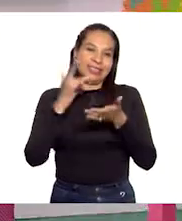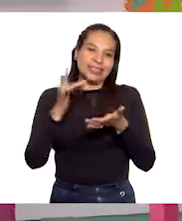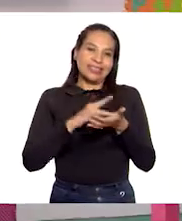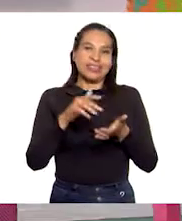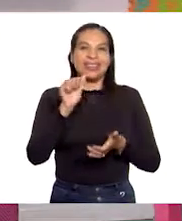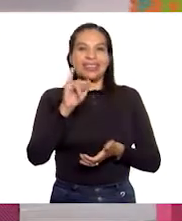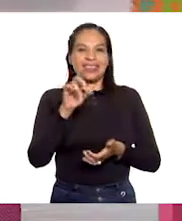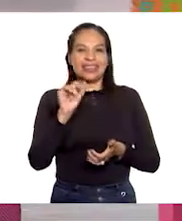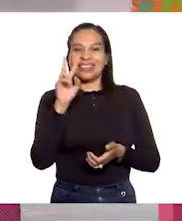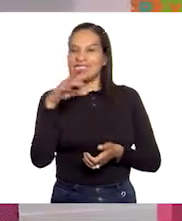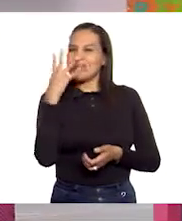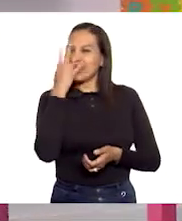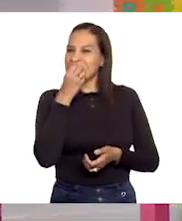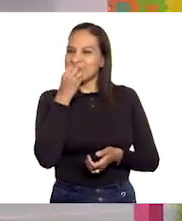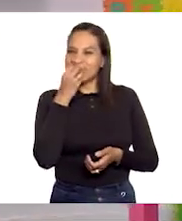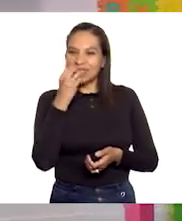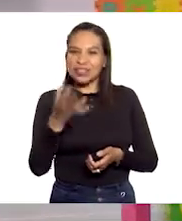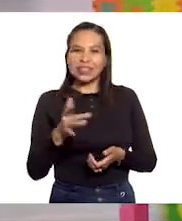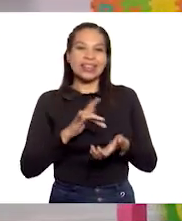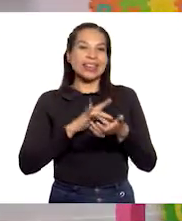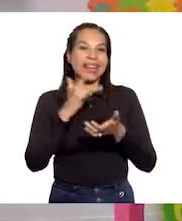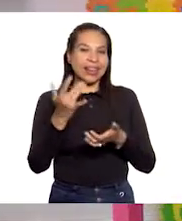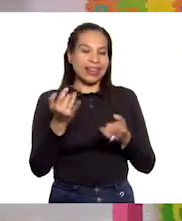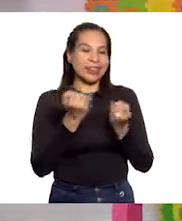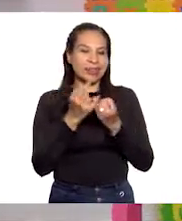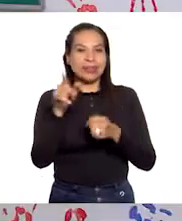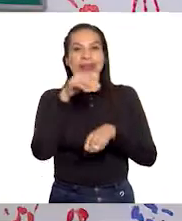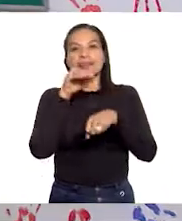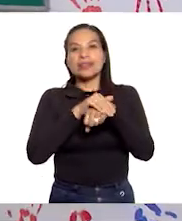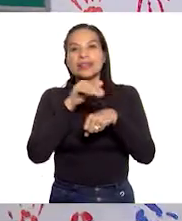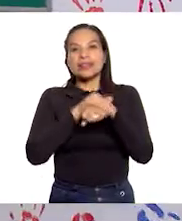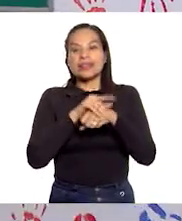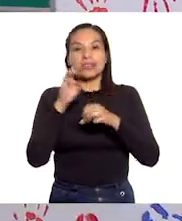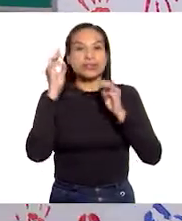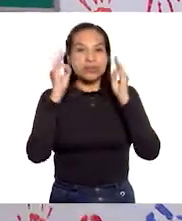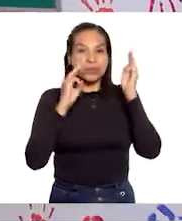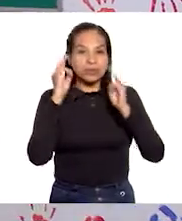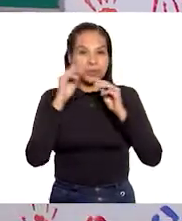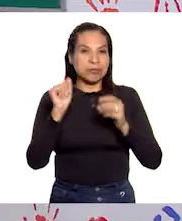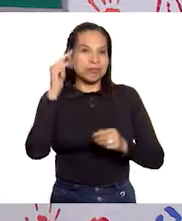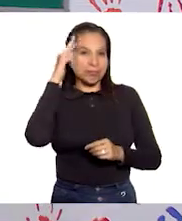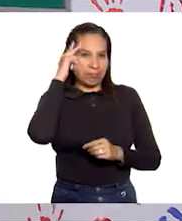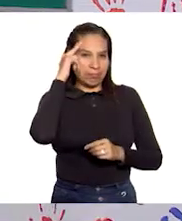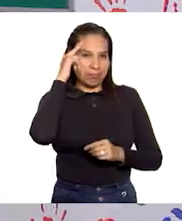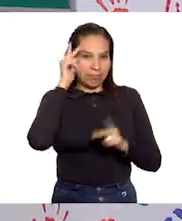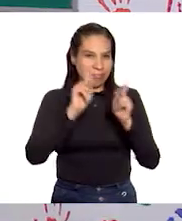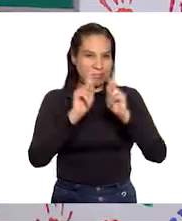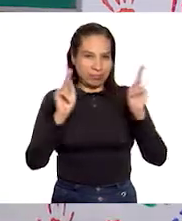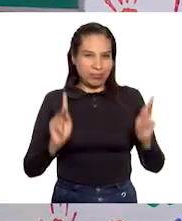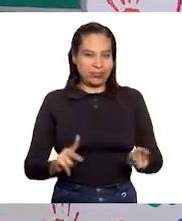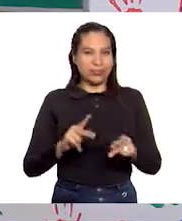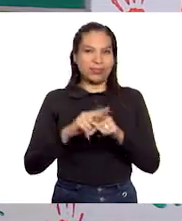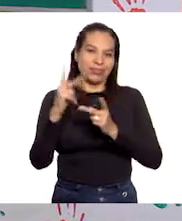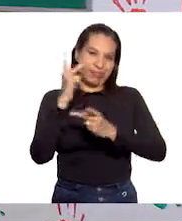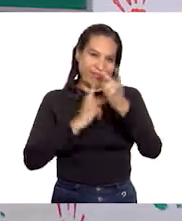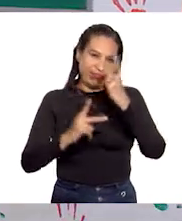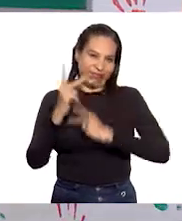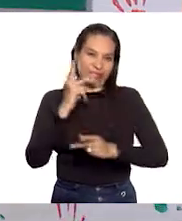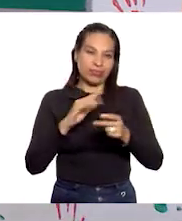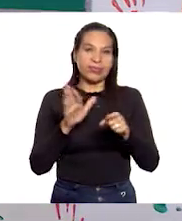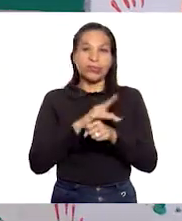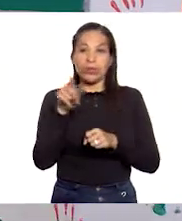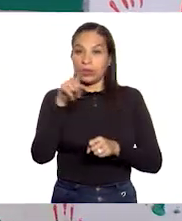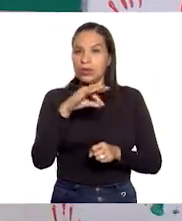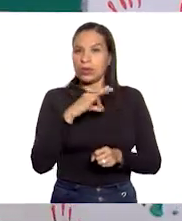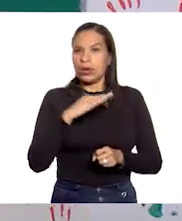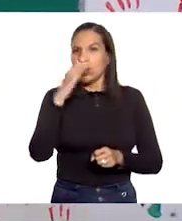Gracias, Aida. ¡Qué bonita! Gracias también a nuestros amigos del Museo del Palacio de Bellas Artes por prestárnosla, porque